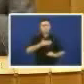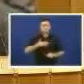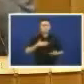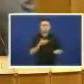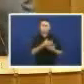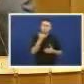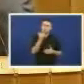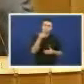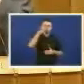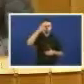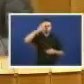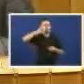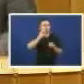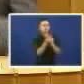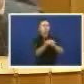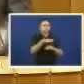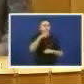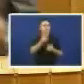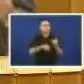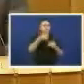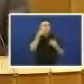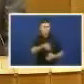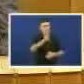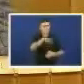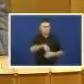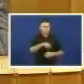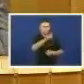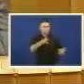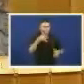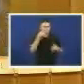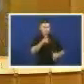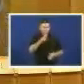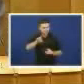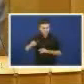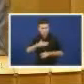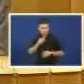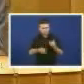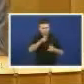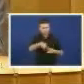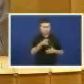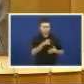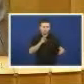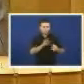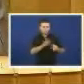se non queren tornarse en seros extraños na súa propia terra todos